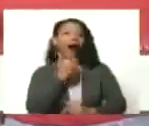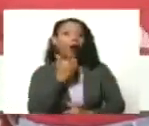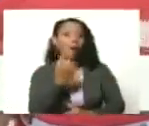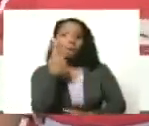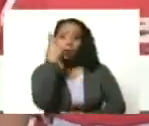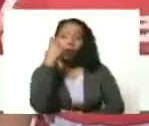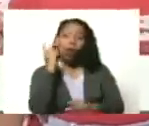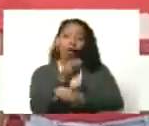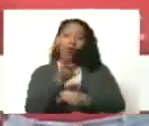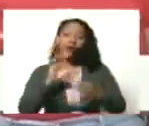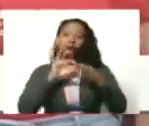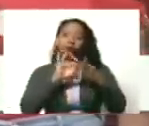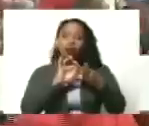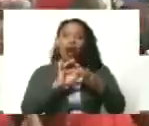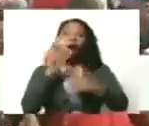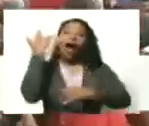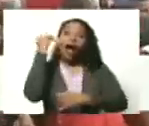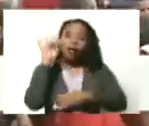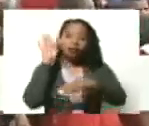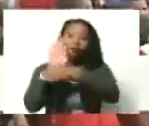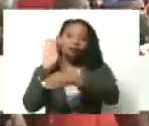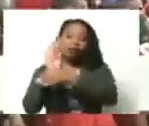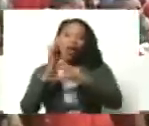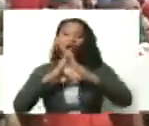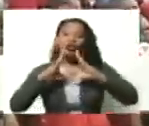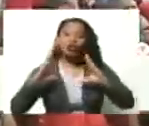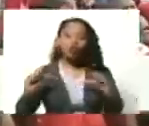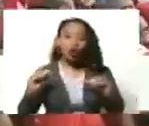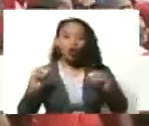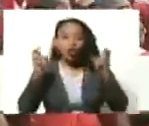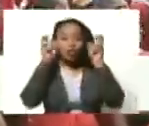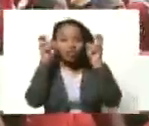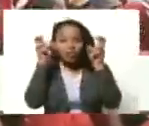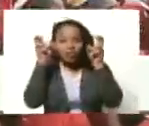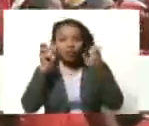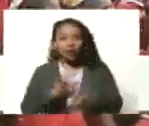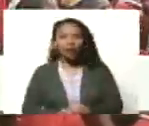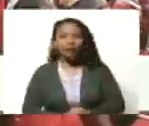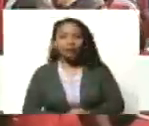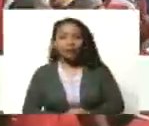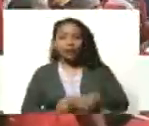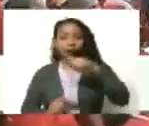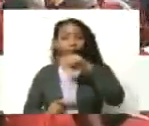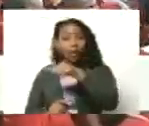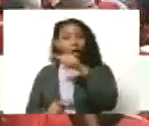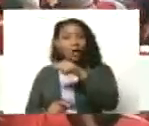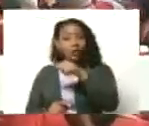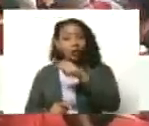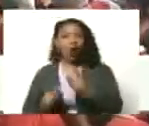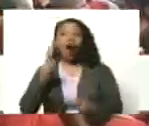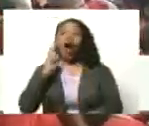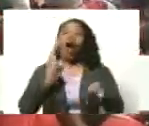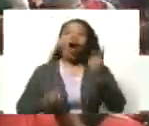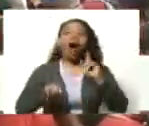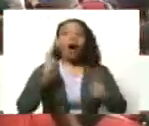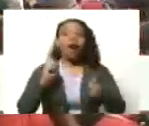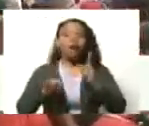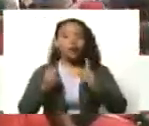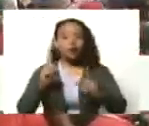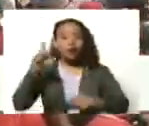unidad. Hay que preservarla a todo trance. Y eso implica a veces